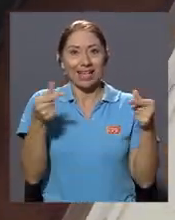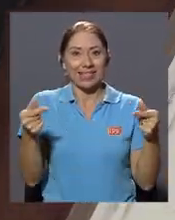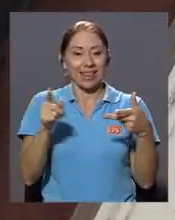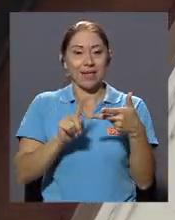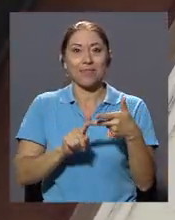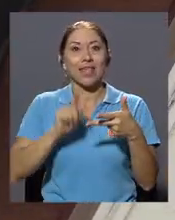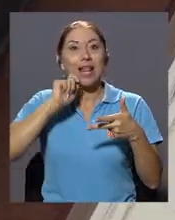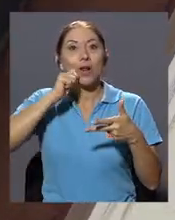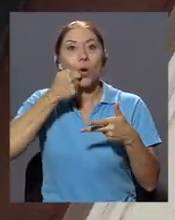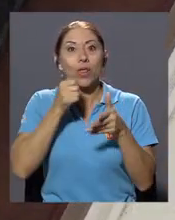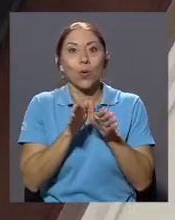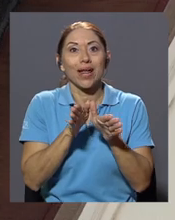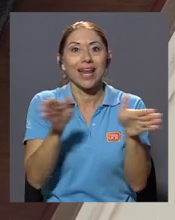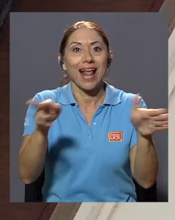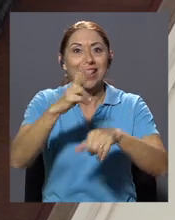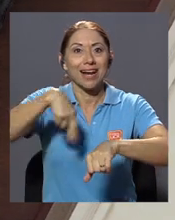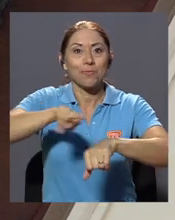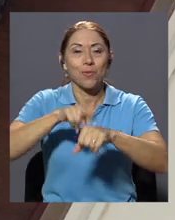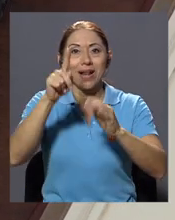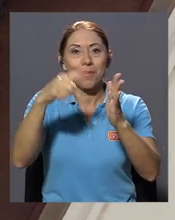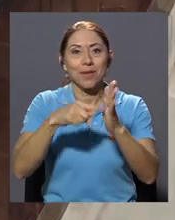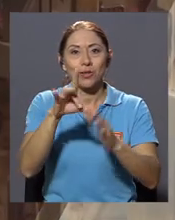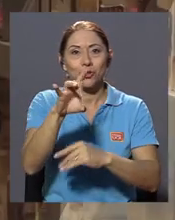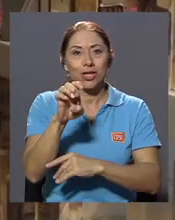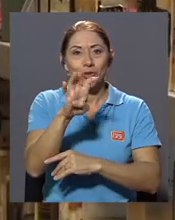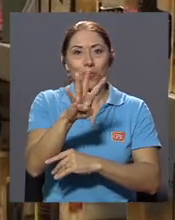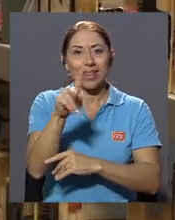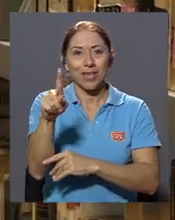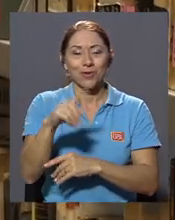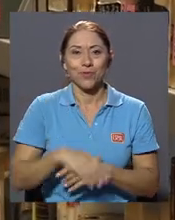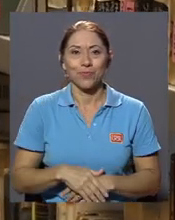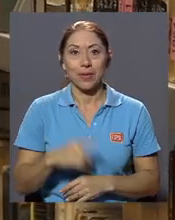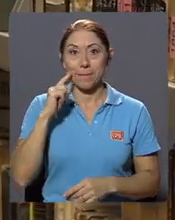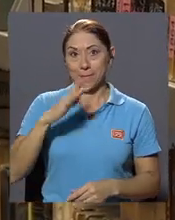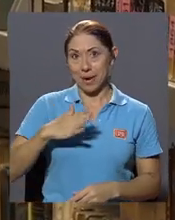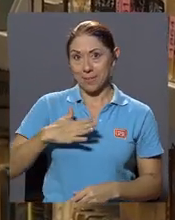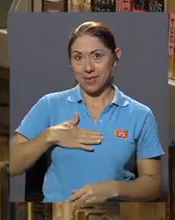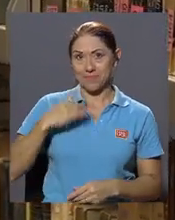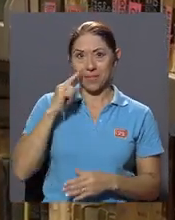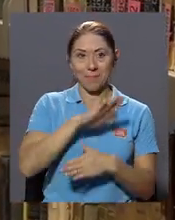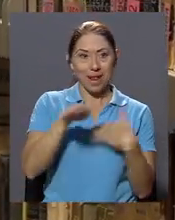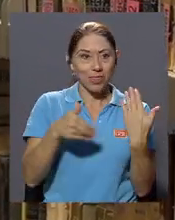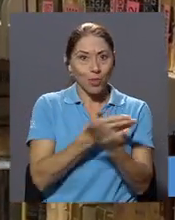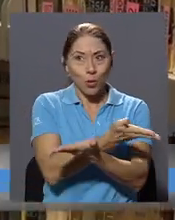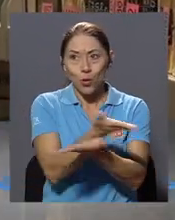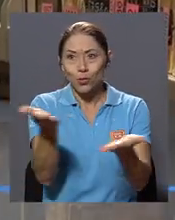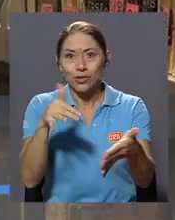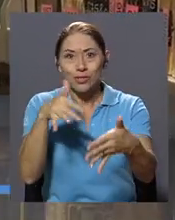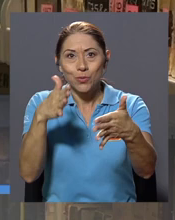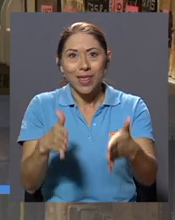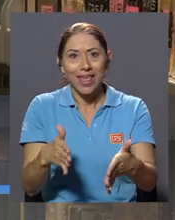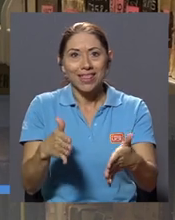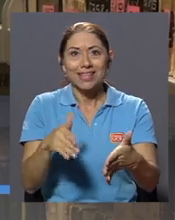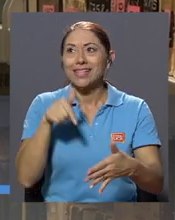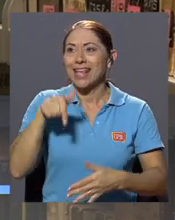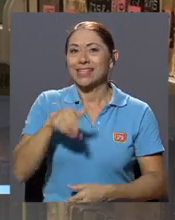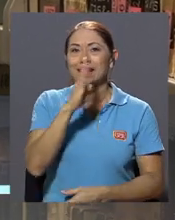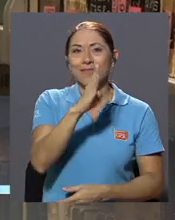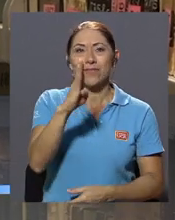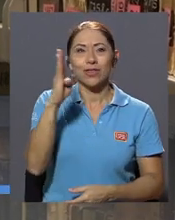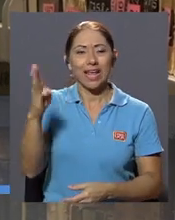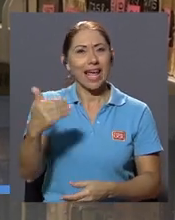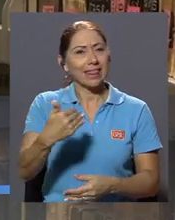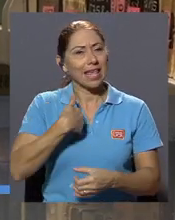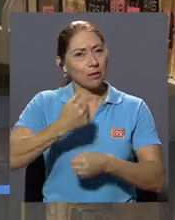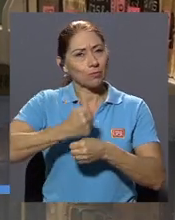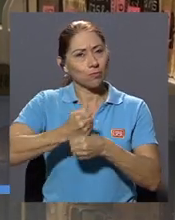de la República de 1841. Creo que tanto para mí como para todos los estudiantes de esta facultad, esta biblioteca juega